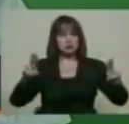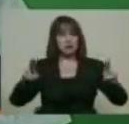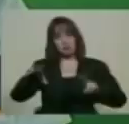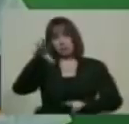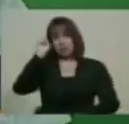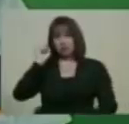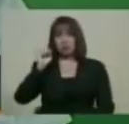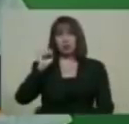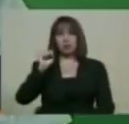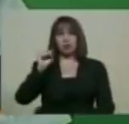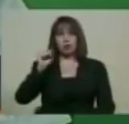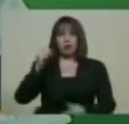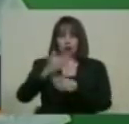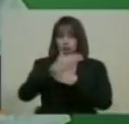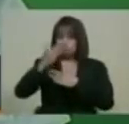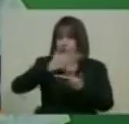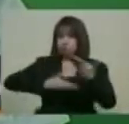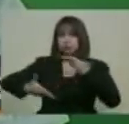entendimiento, cooperación,